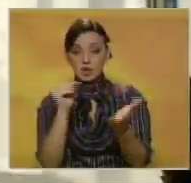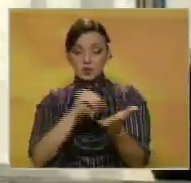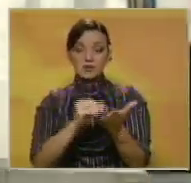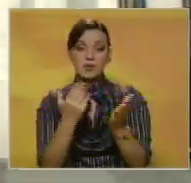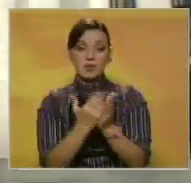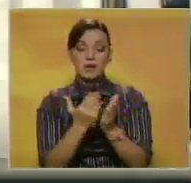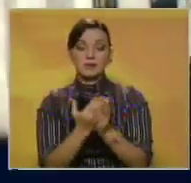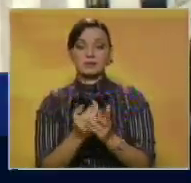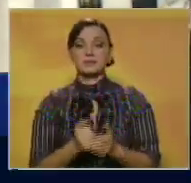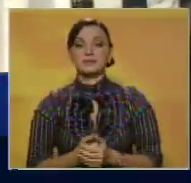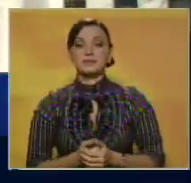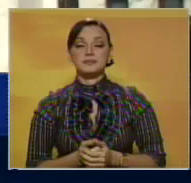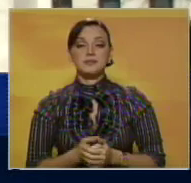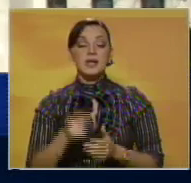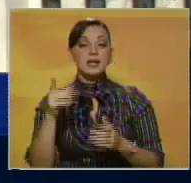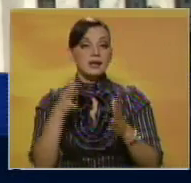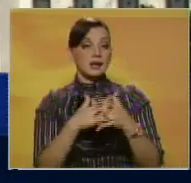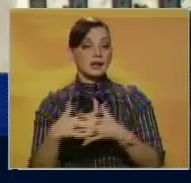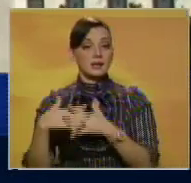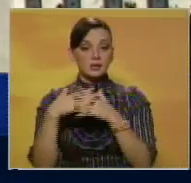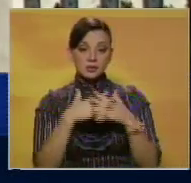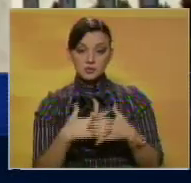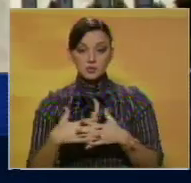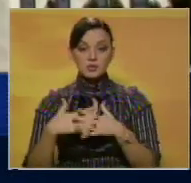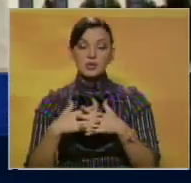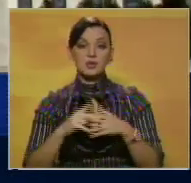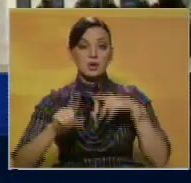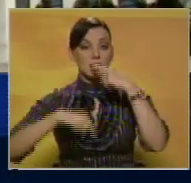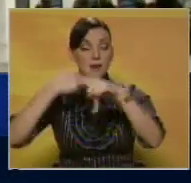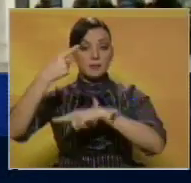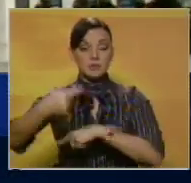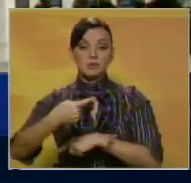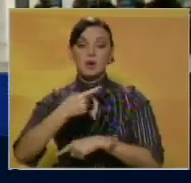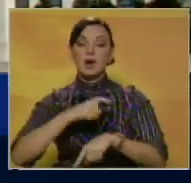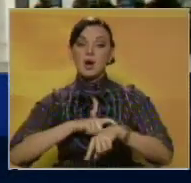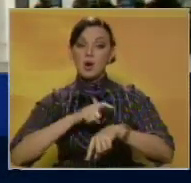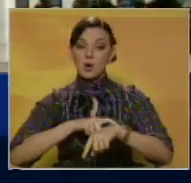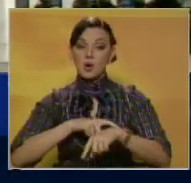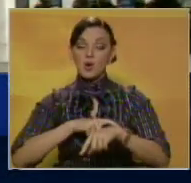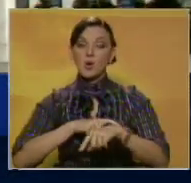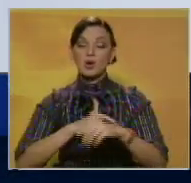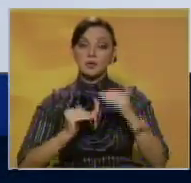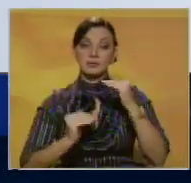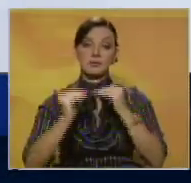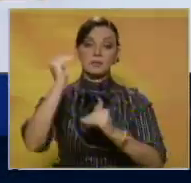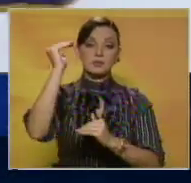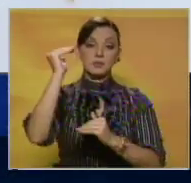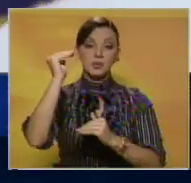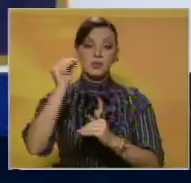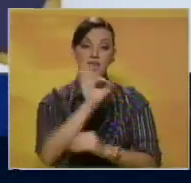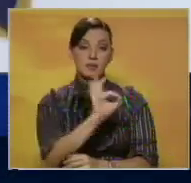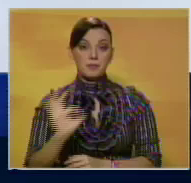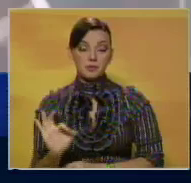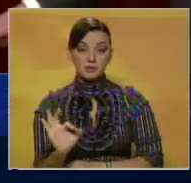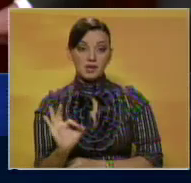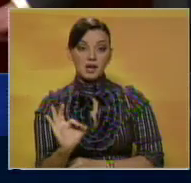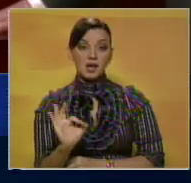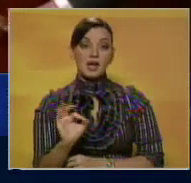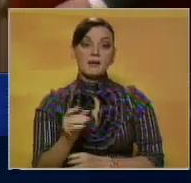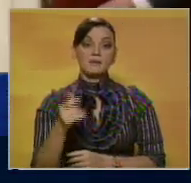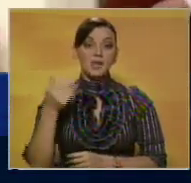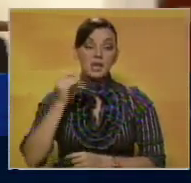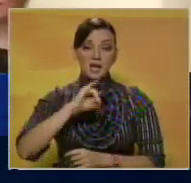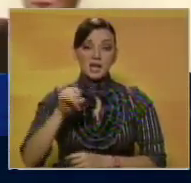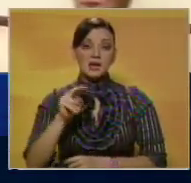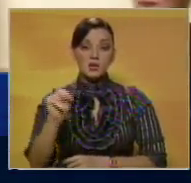La Reserva Federal de Estados Unidos podría anunciar en las próximas horas la primera subida de tasas de interés en la primera economía mundial desde